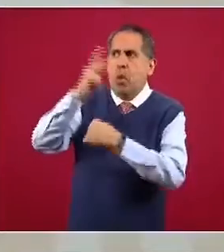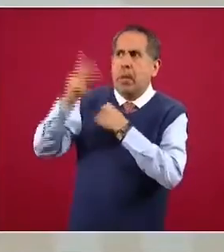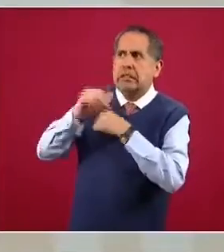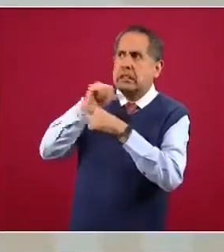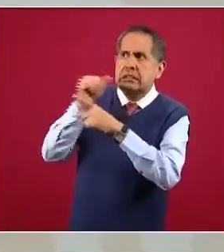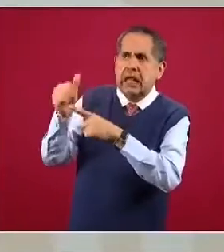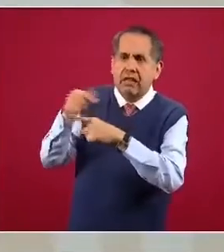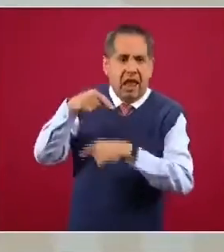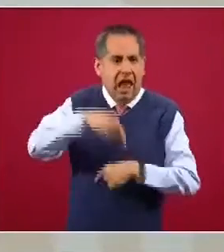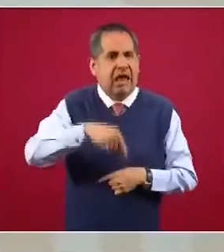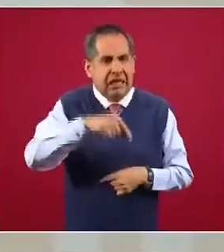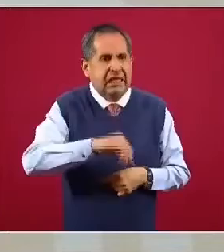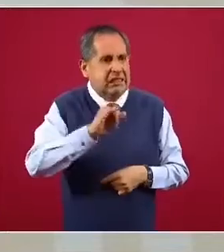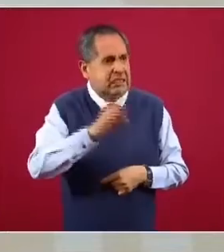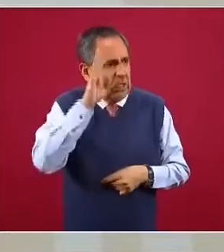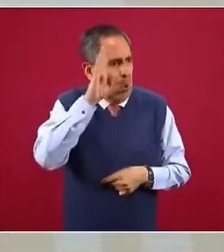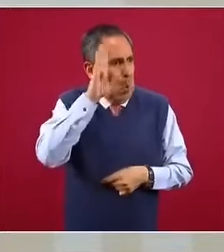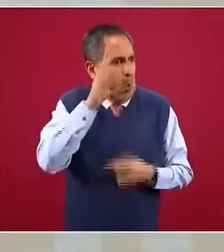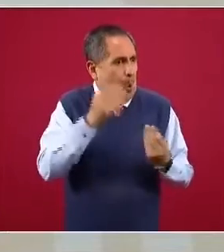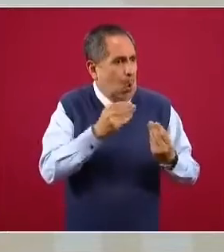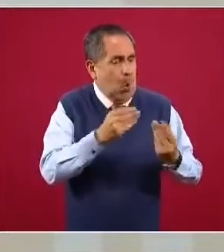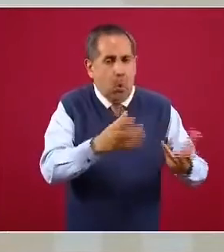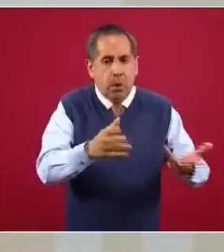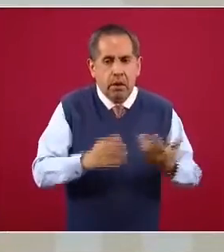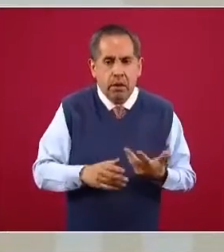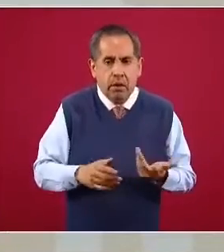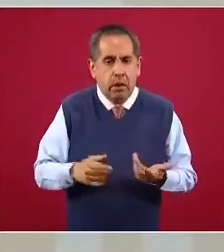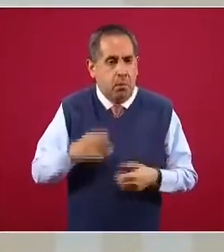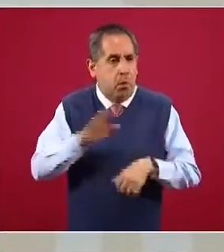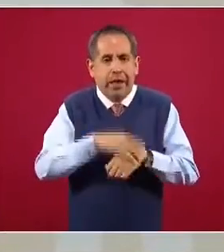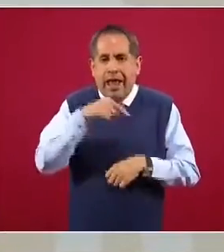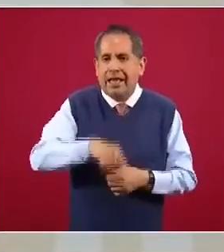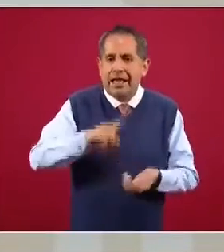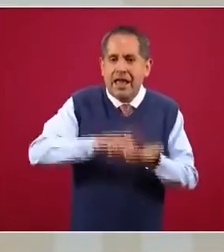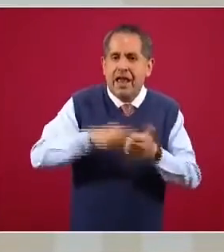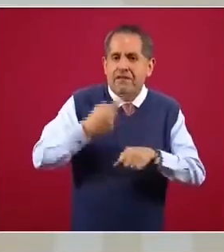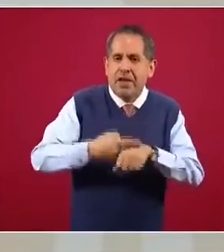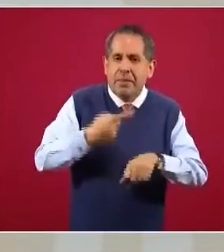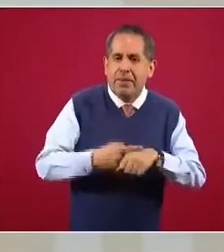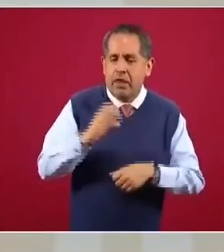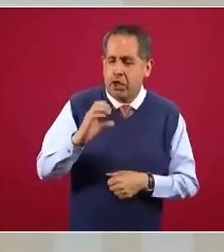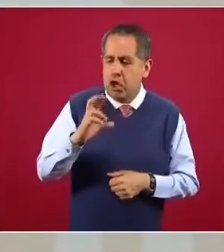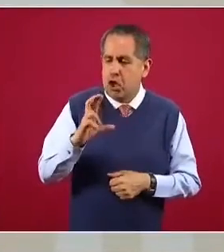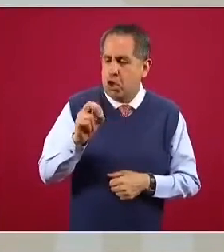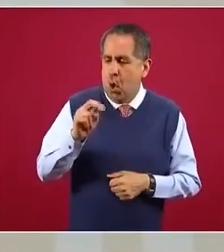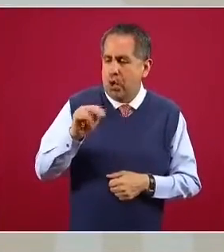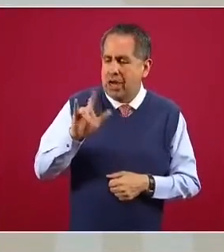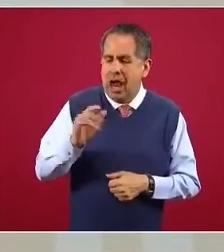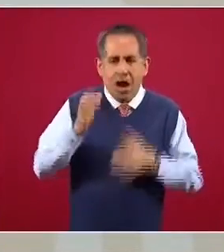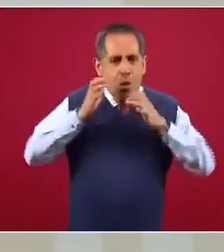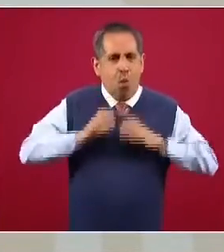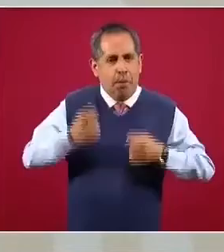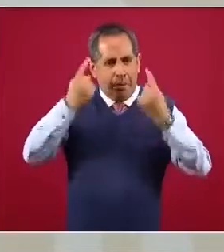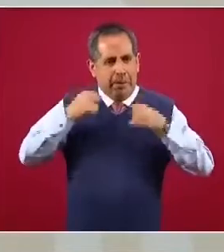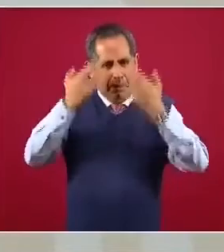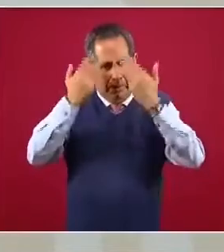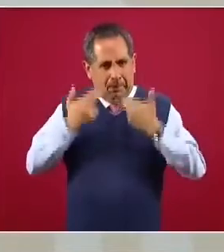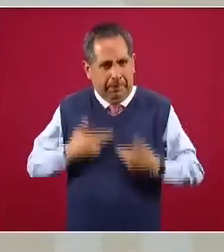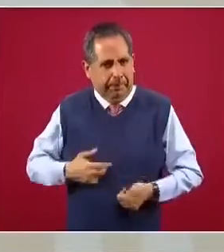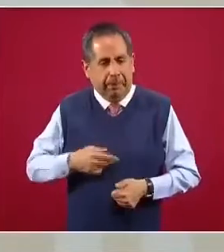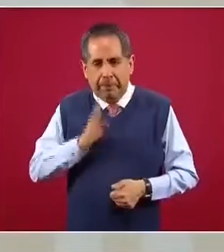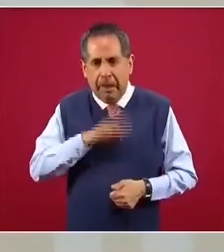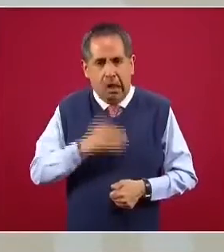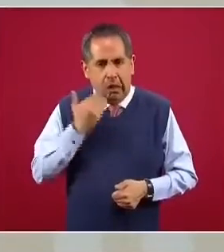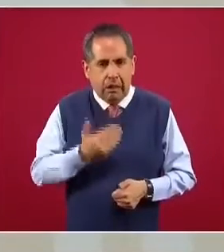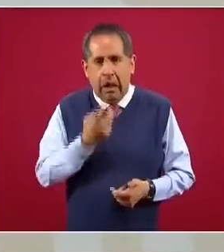que no tienen estas colosales epidemias de enfermedades crónicas. Entonces, cuando se toca estos temas, obviamente surgen